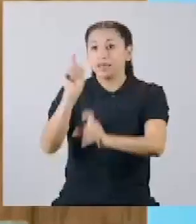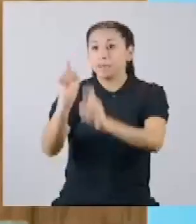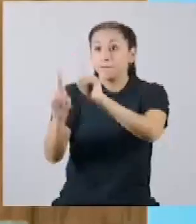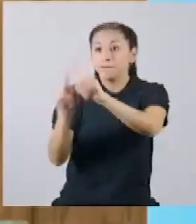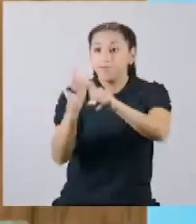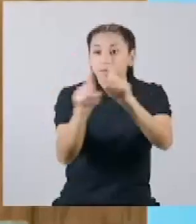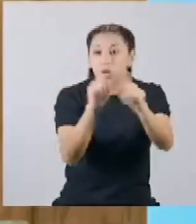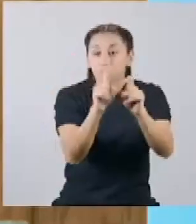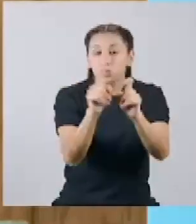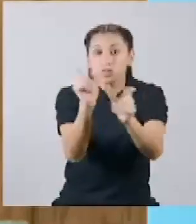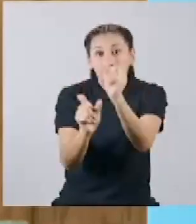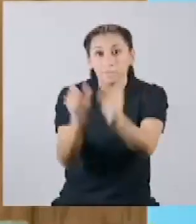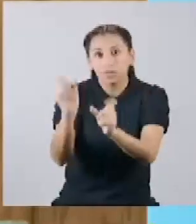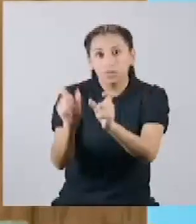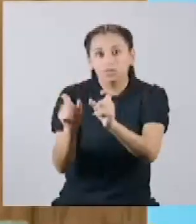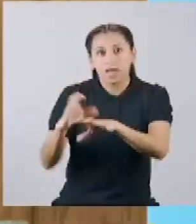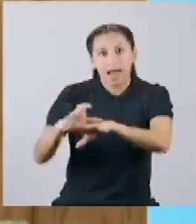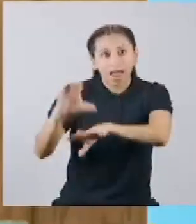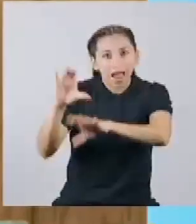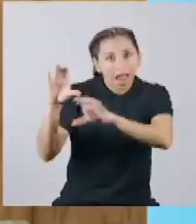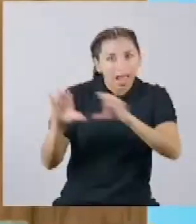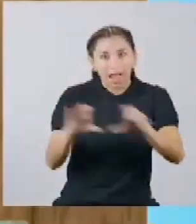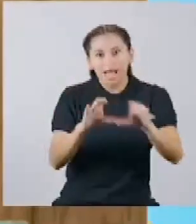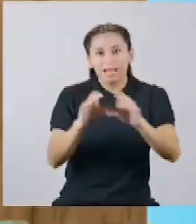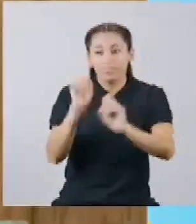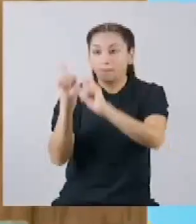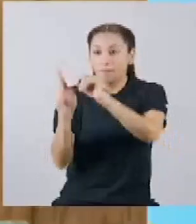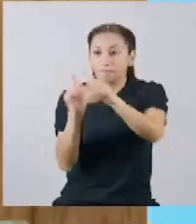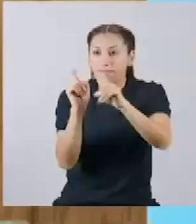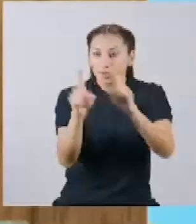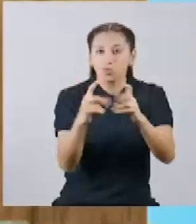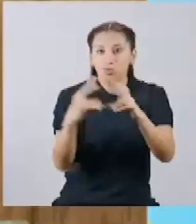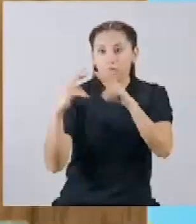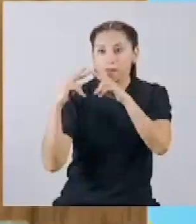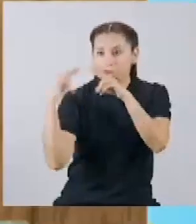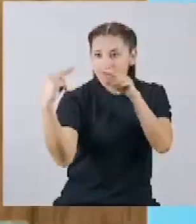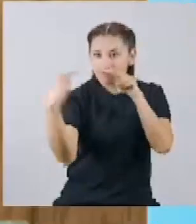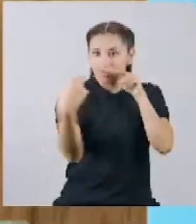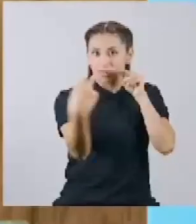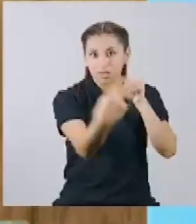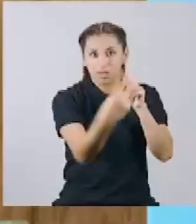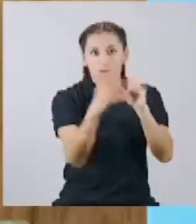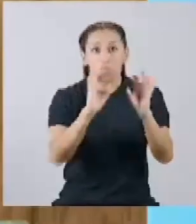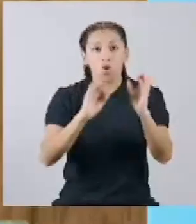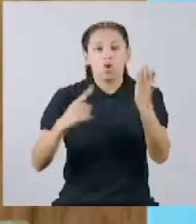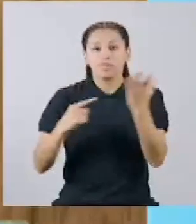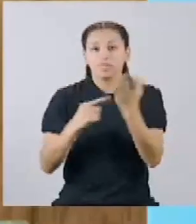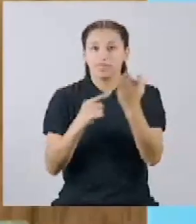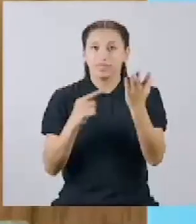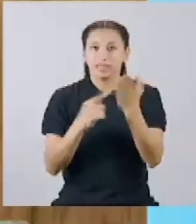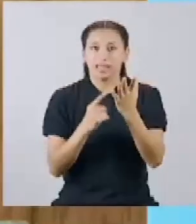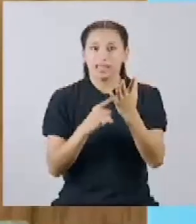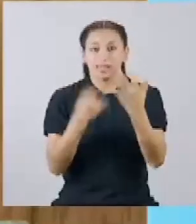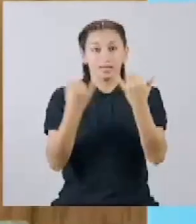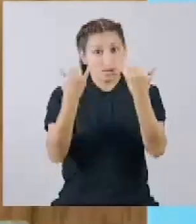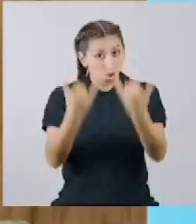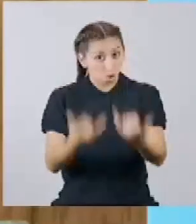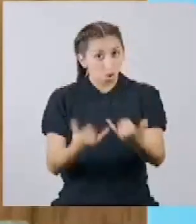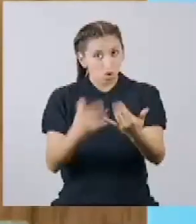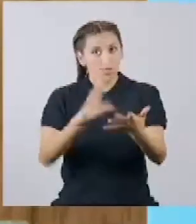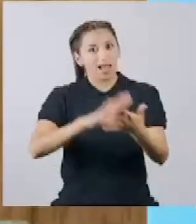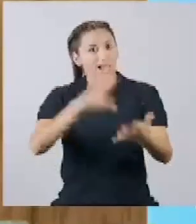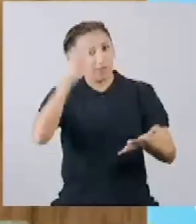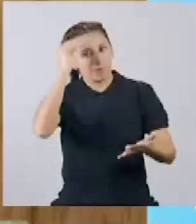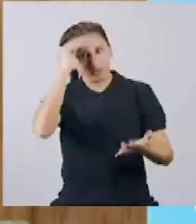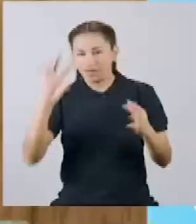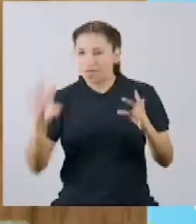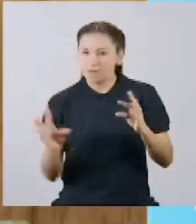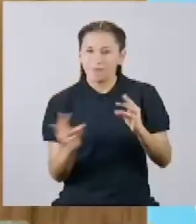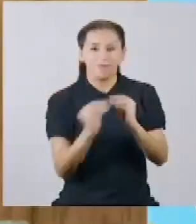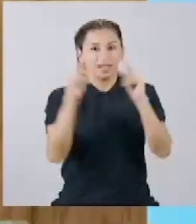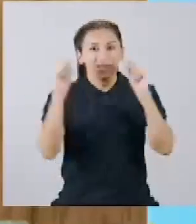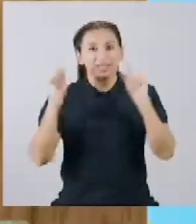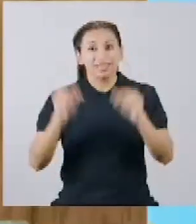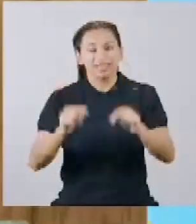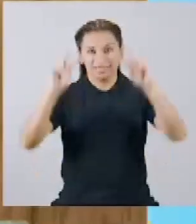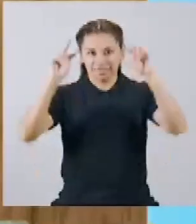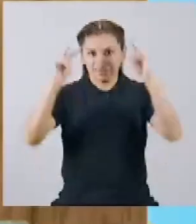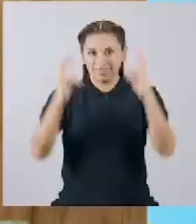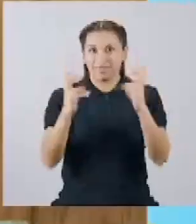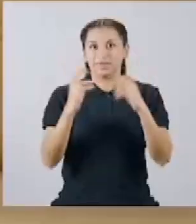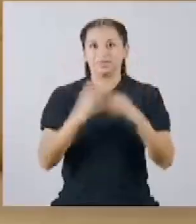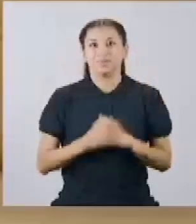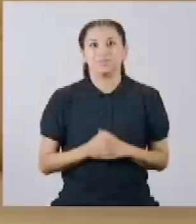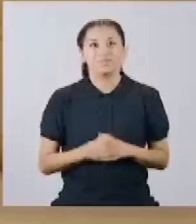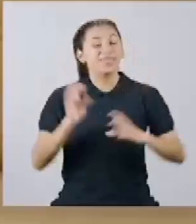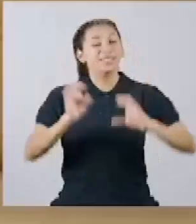los usuarios, haciéndoles preguntas, observándolos o aplicando técnicas. Hoy aprenderemos más sobre